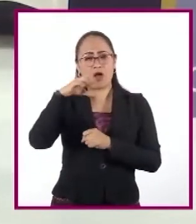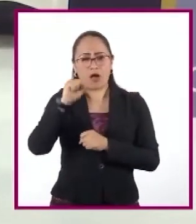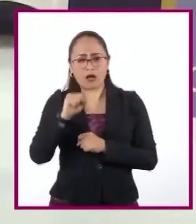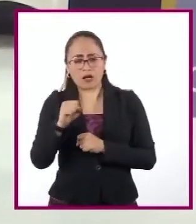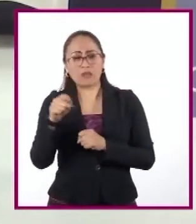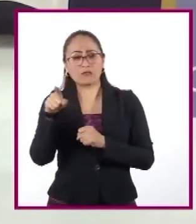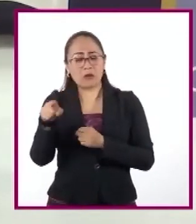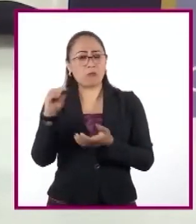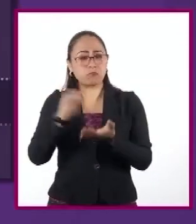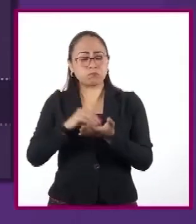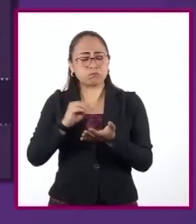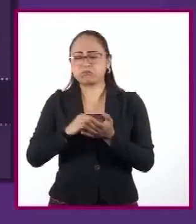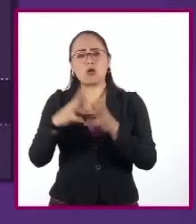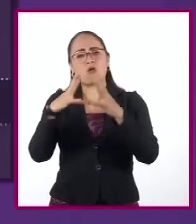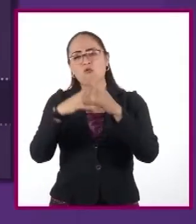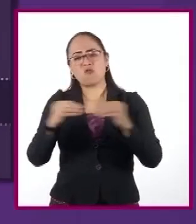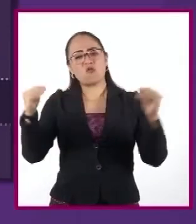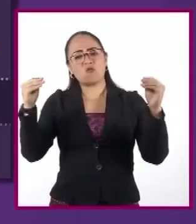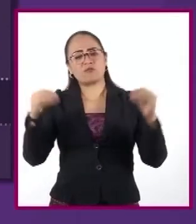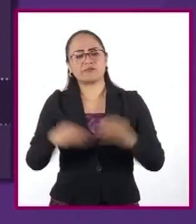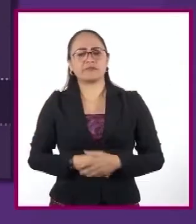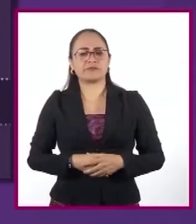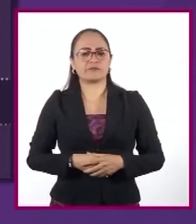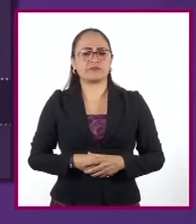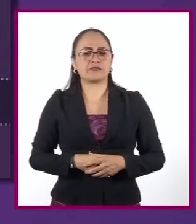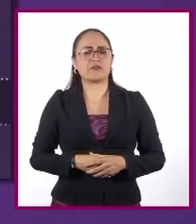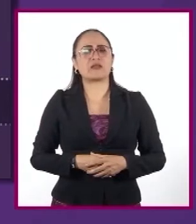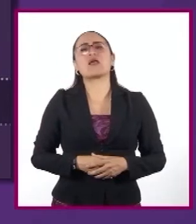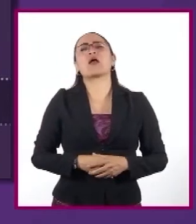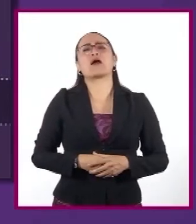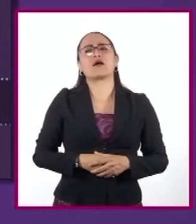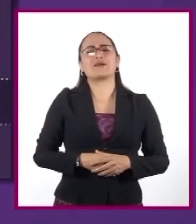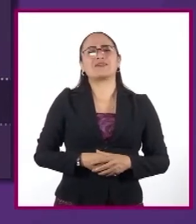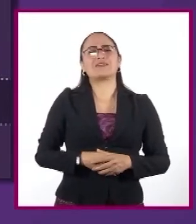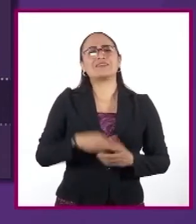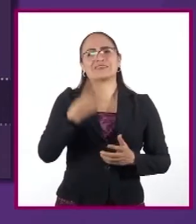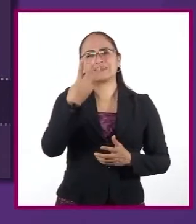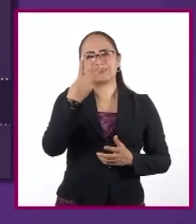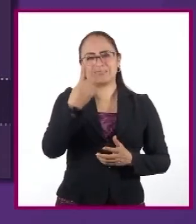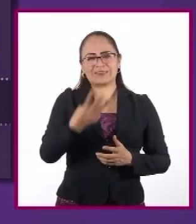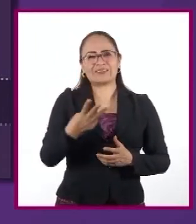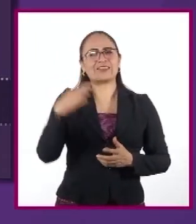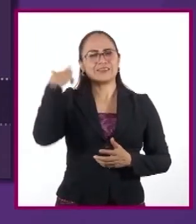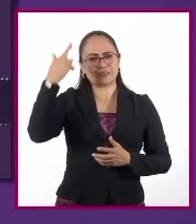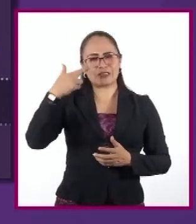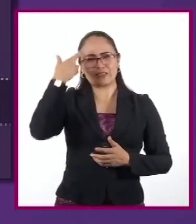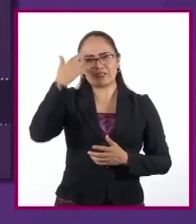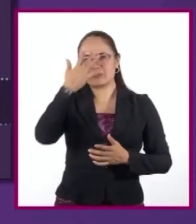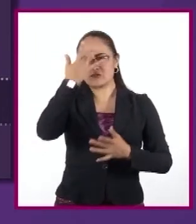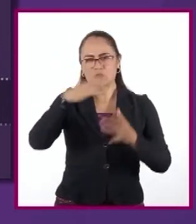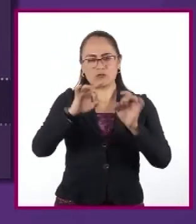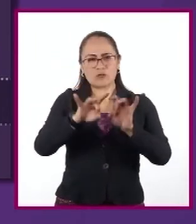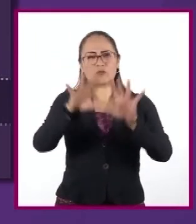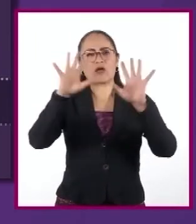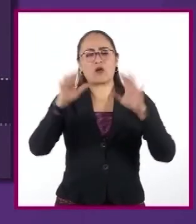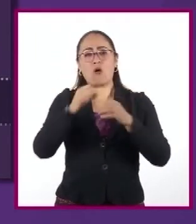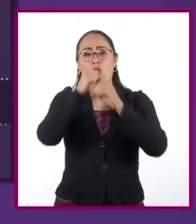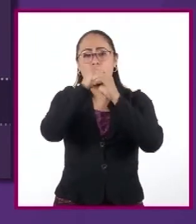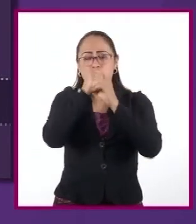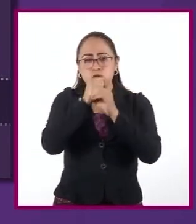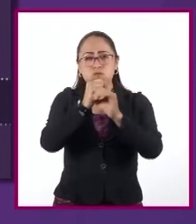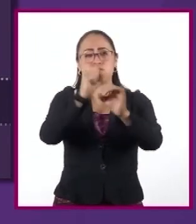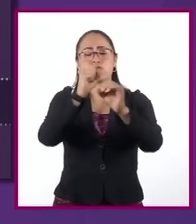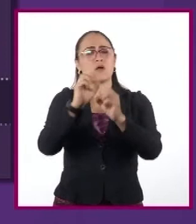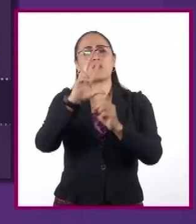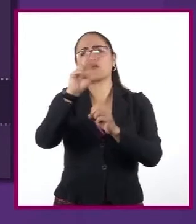presente en la Tierra. No envíen su carta de Reyes Magos en un globo, porque al desinflarse o explotar, su